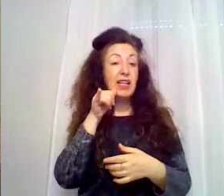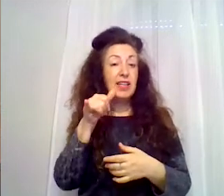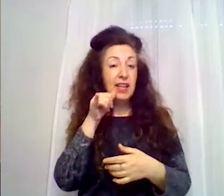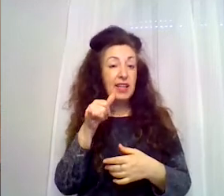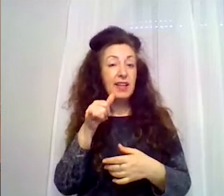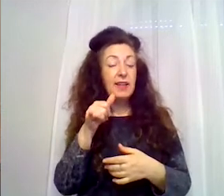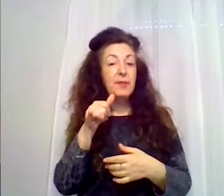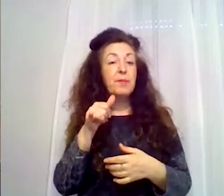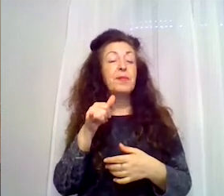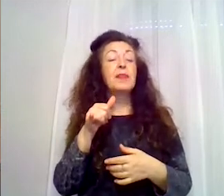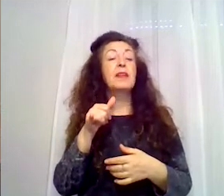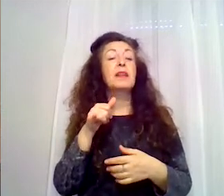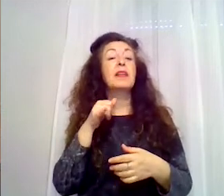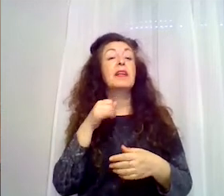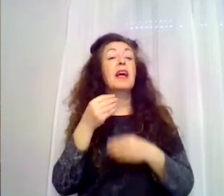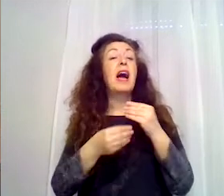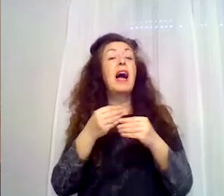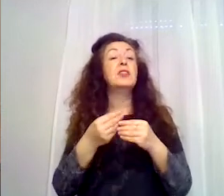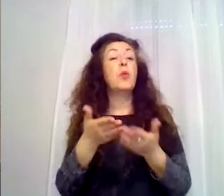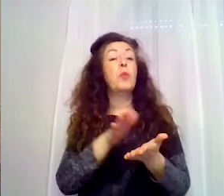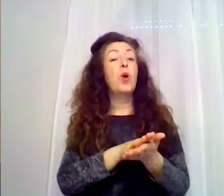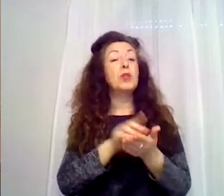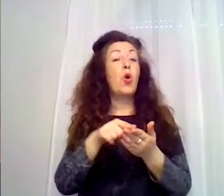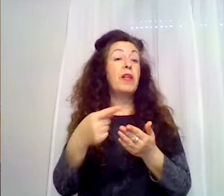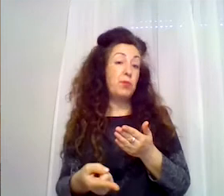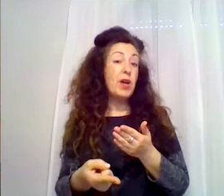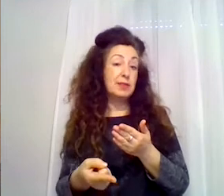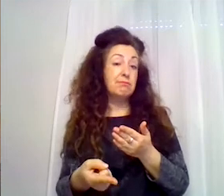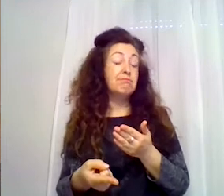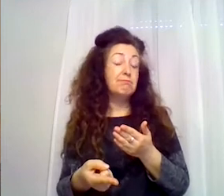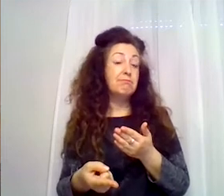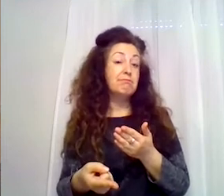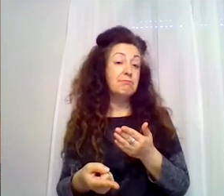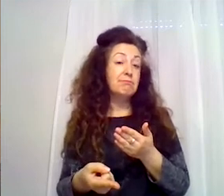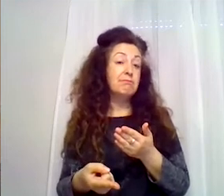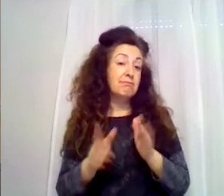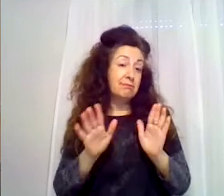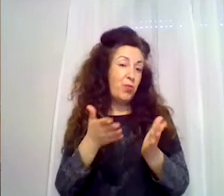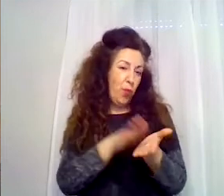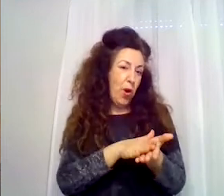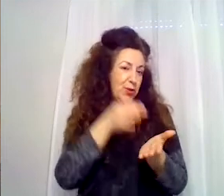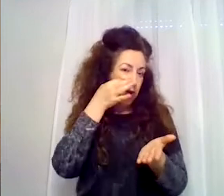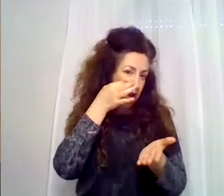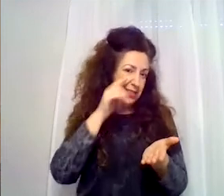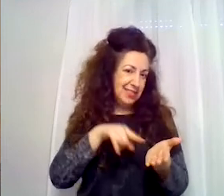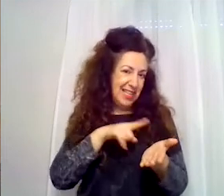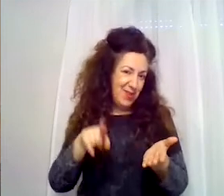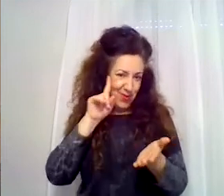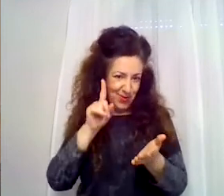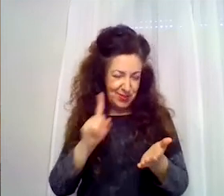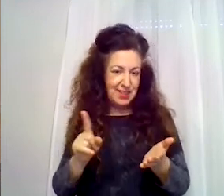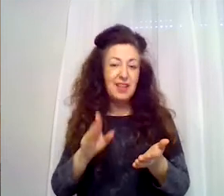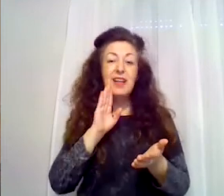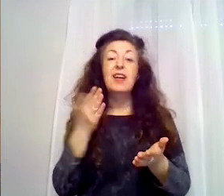está escrito después de Marlowe. Es decir, no es el